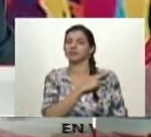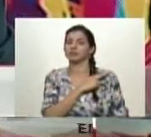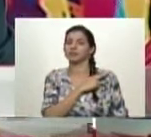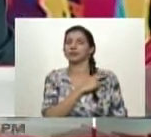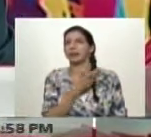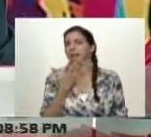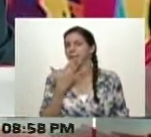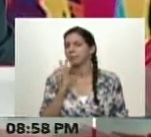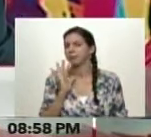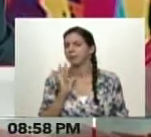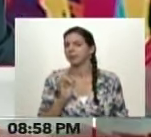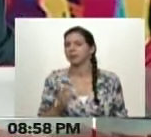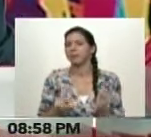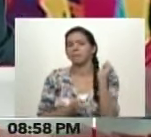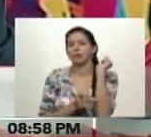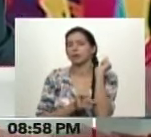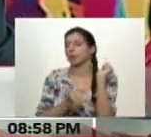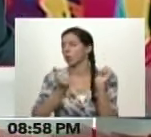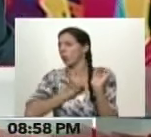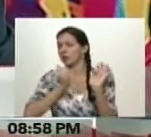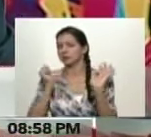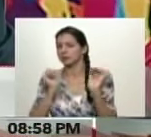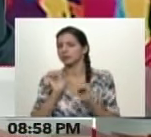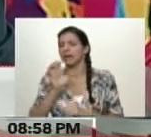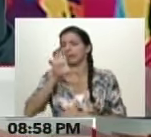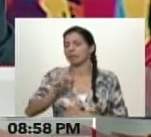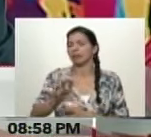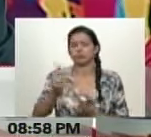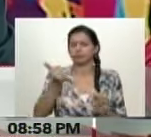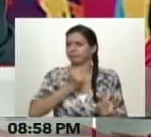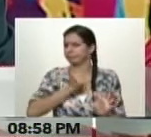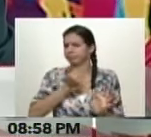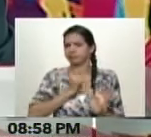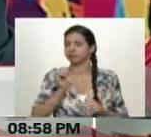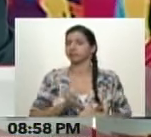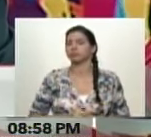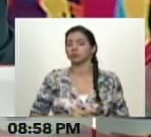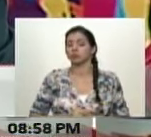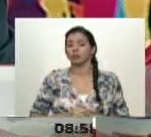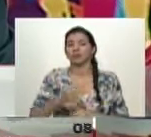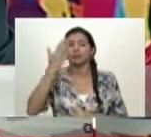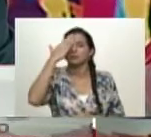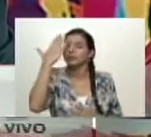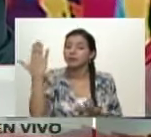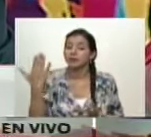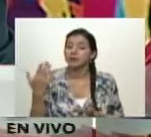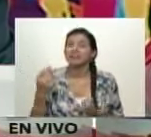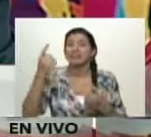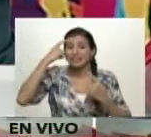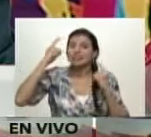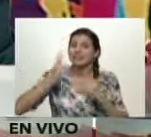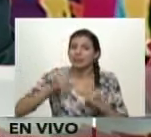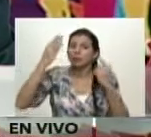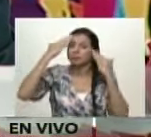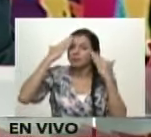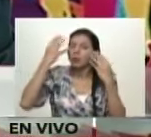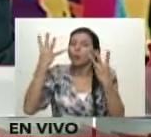parroquia X, del Estado X, debo saber cuántos militantes hay en mi parroquia,